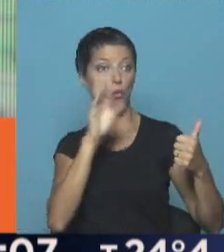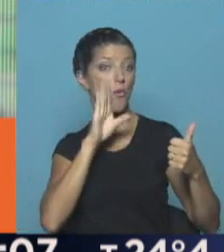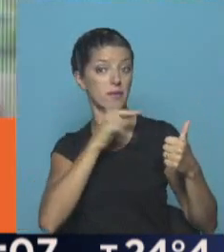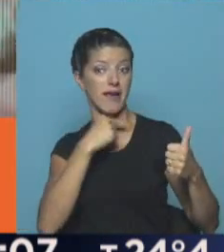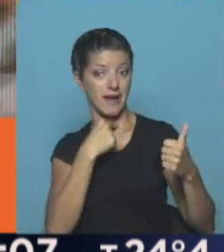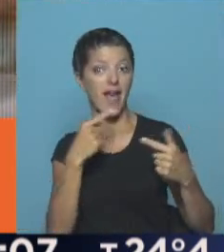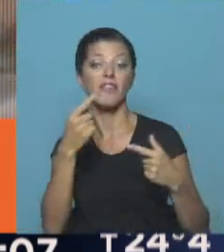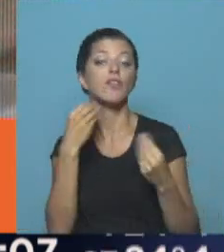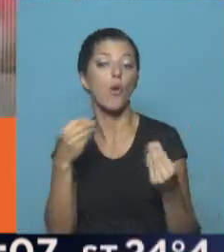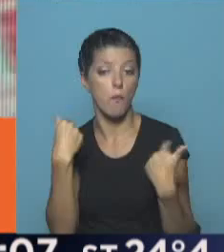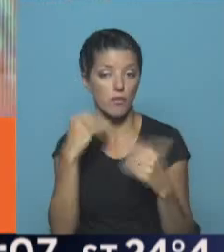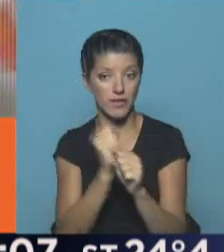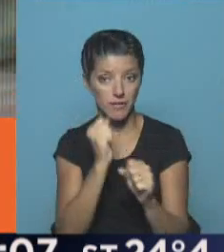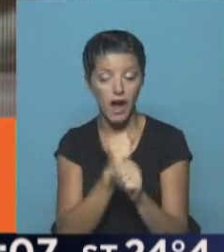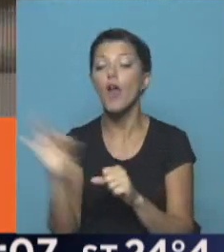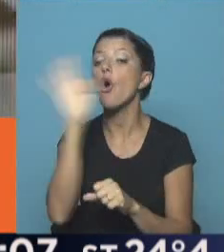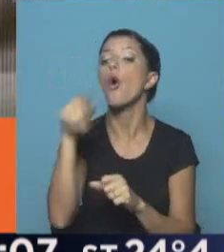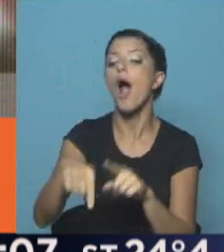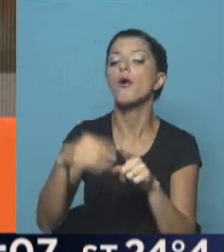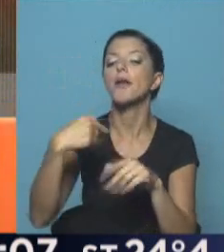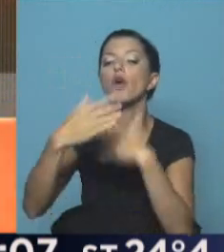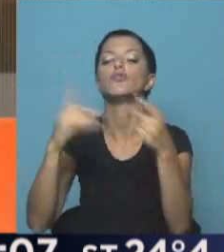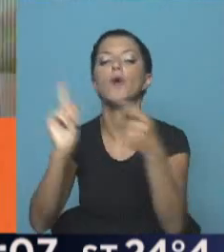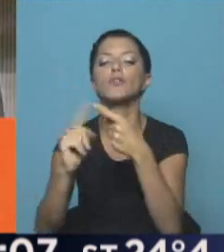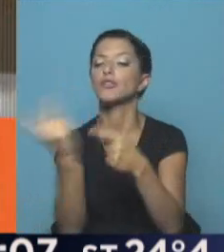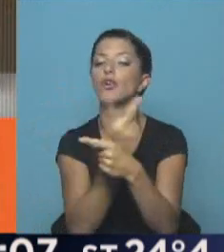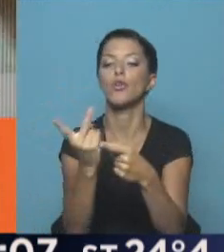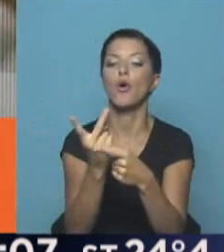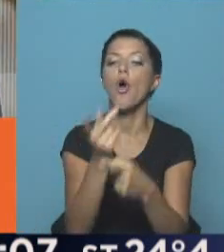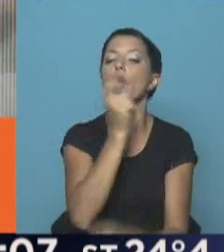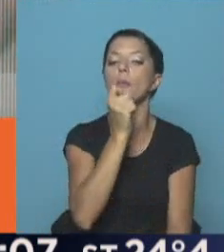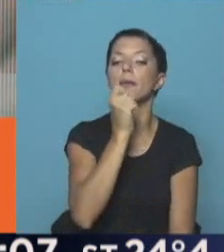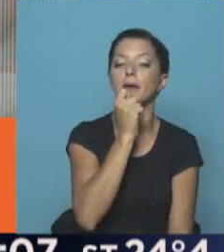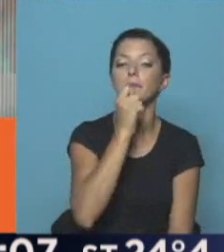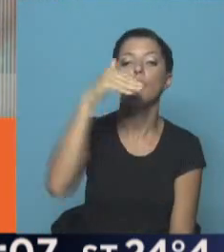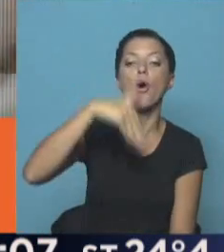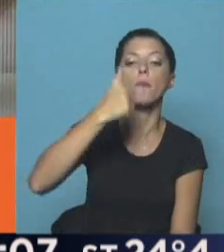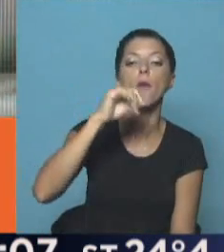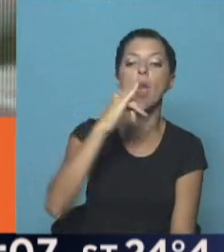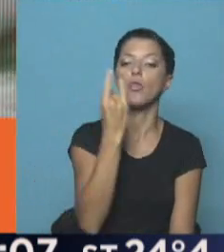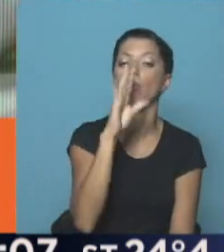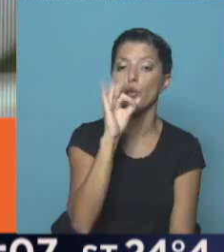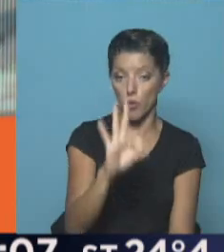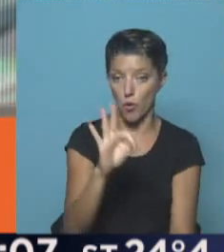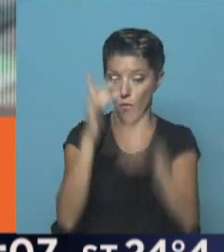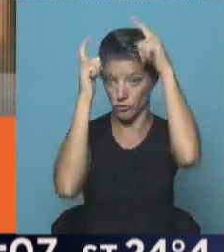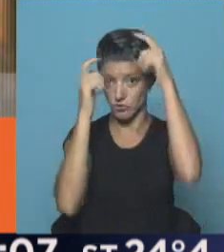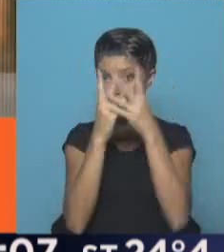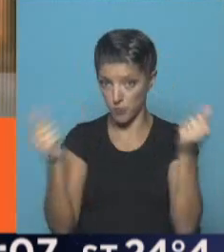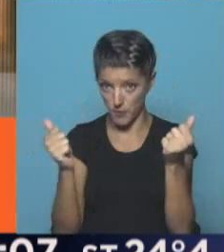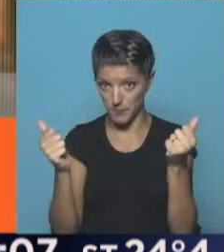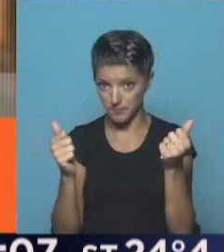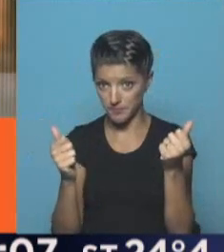marcar la cancha, o va a ser una relación como la de Maduro después de Chávez, más allá de que por supuesto ahí no hay relación,